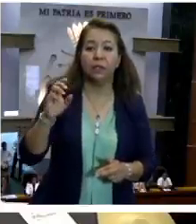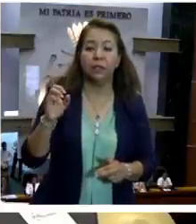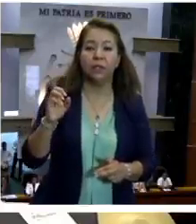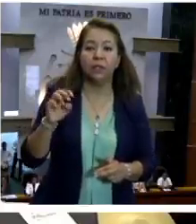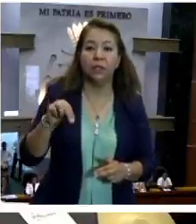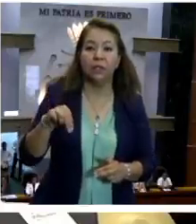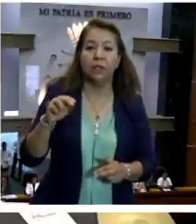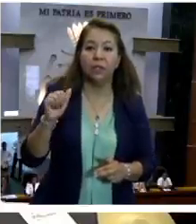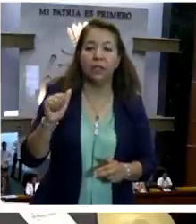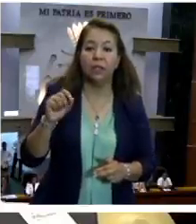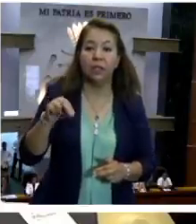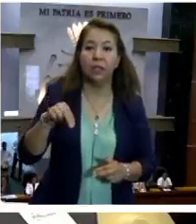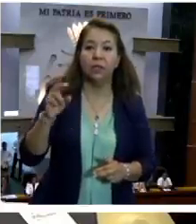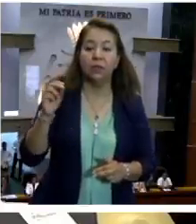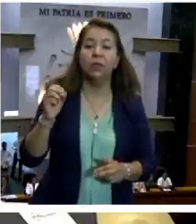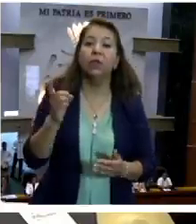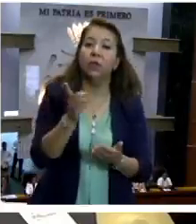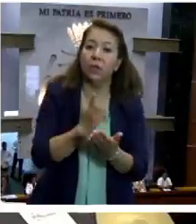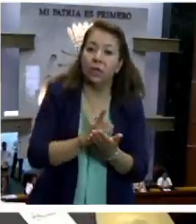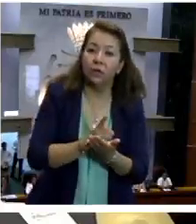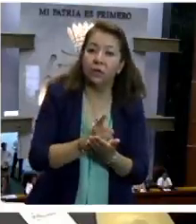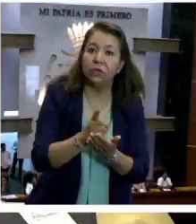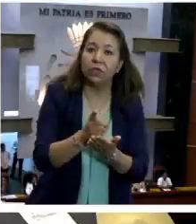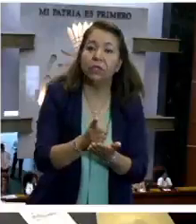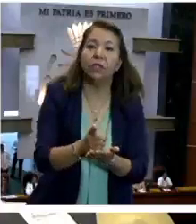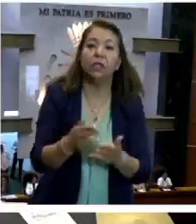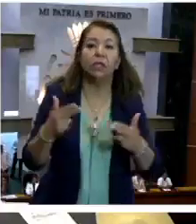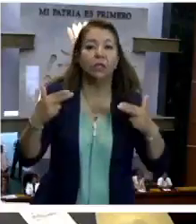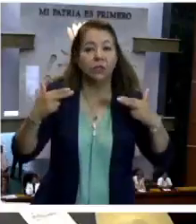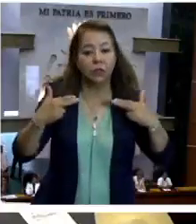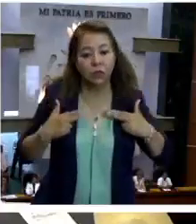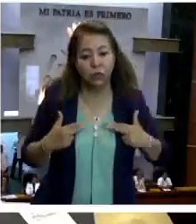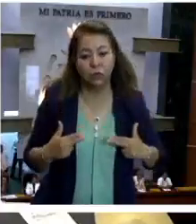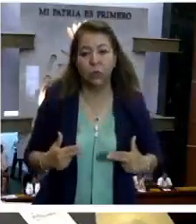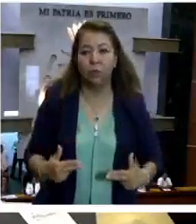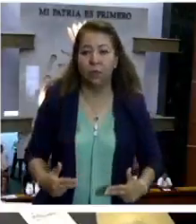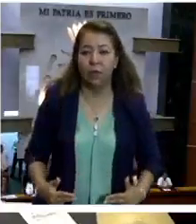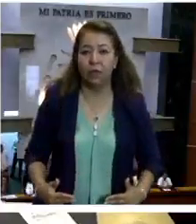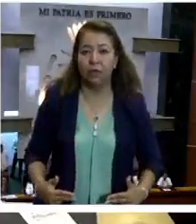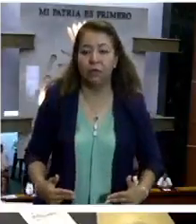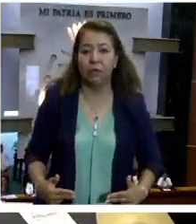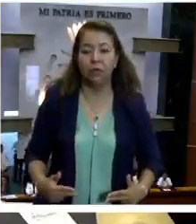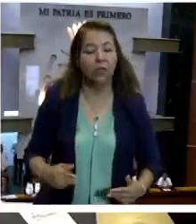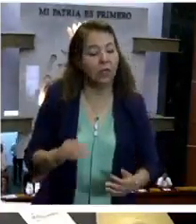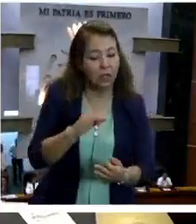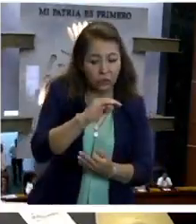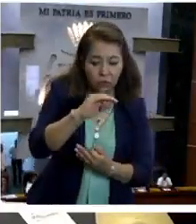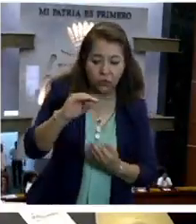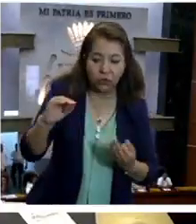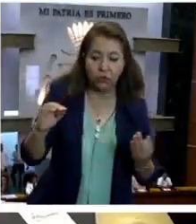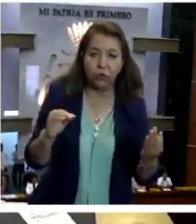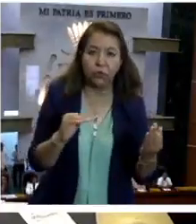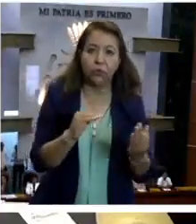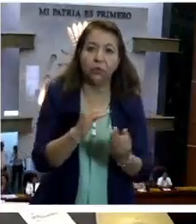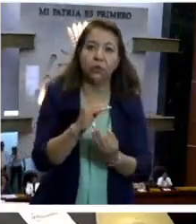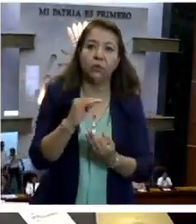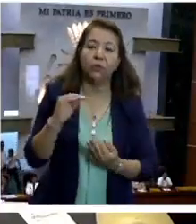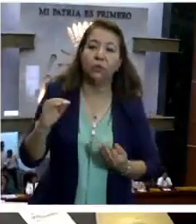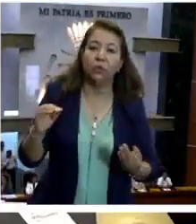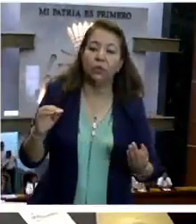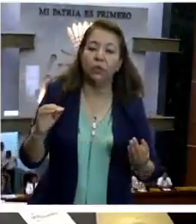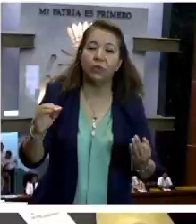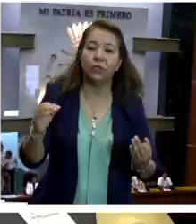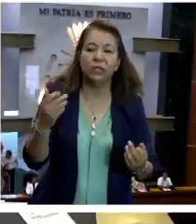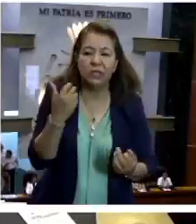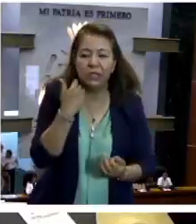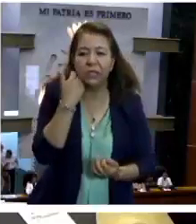Derechos Humanos del Estado de Guerrero. A todas y a todos ustedes. Quiero transmitirles a las niñas, a